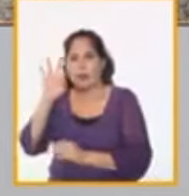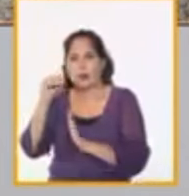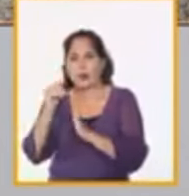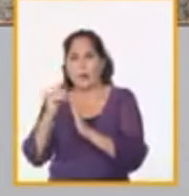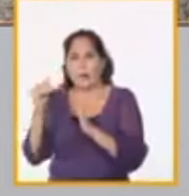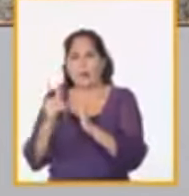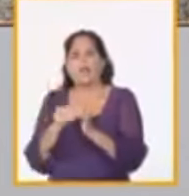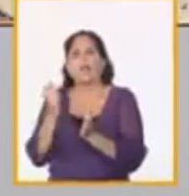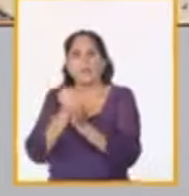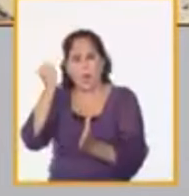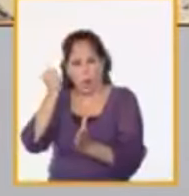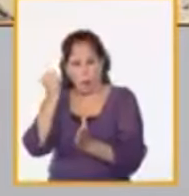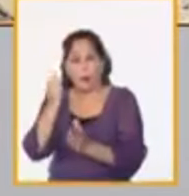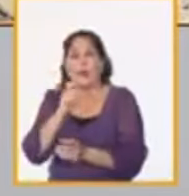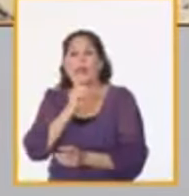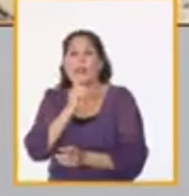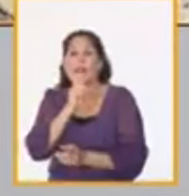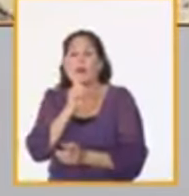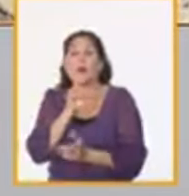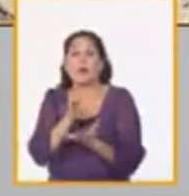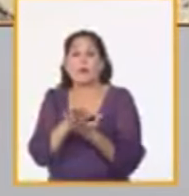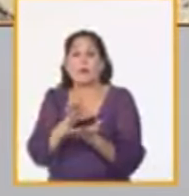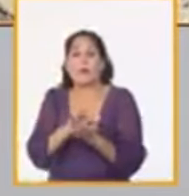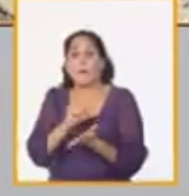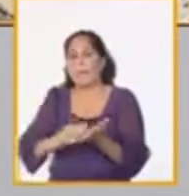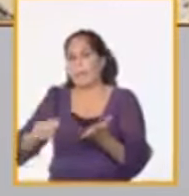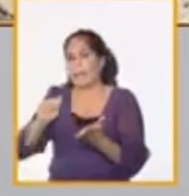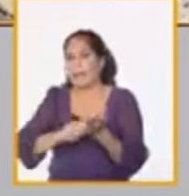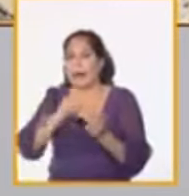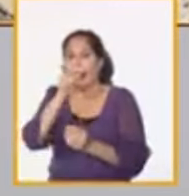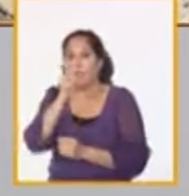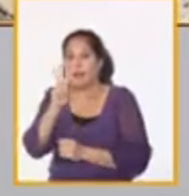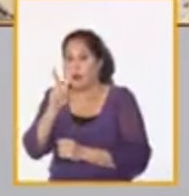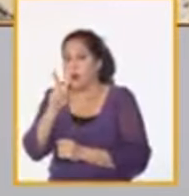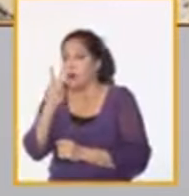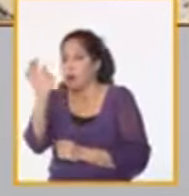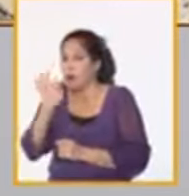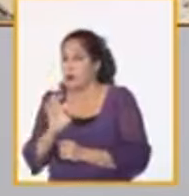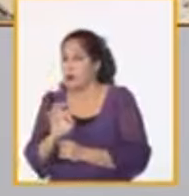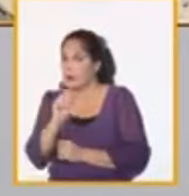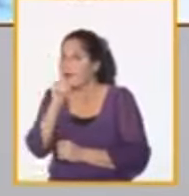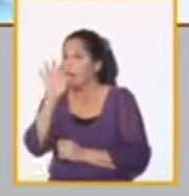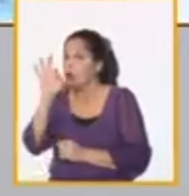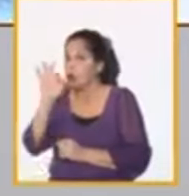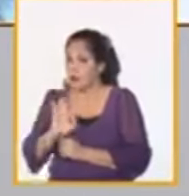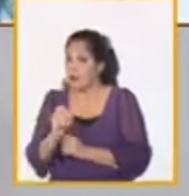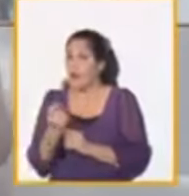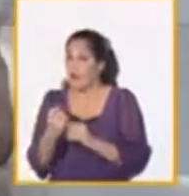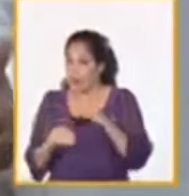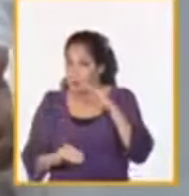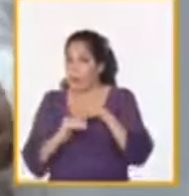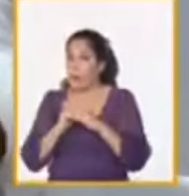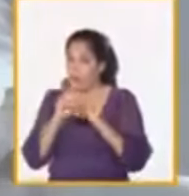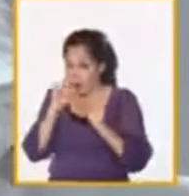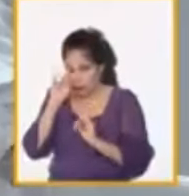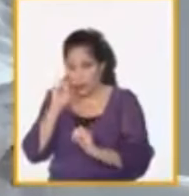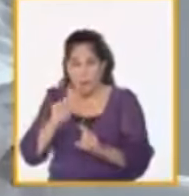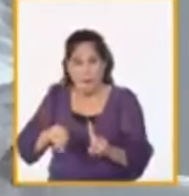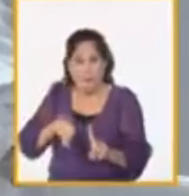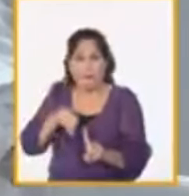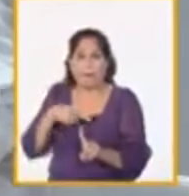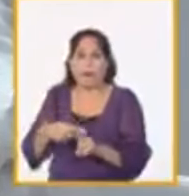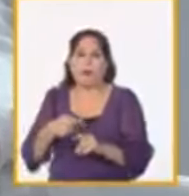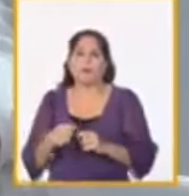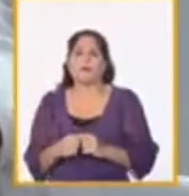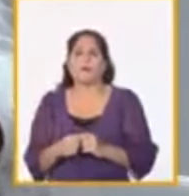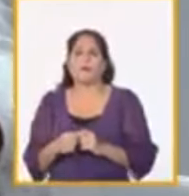que teníamos como déficit para respaldar ese plan. ¿El 12% es el que le faltaba? El 18%. 18%. Y adicional, a